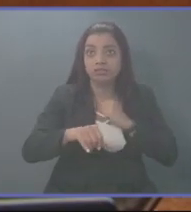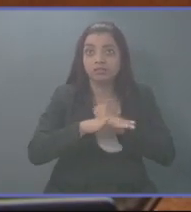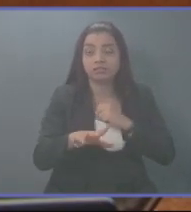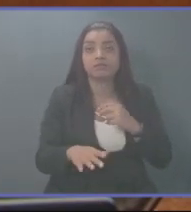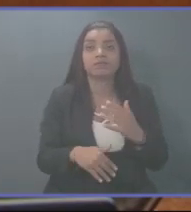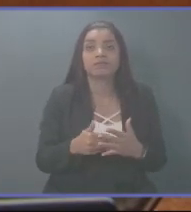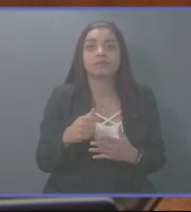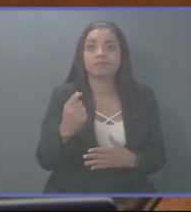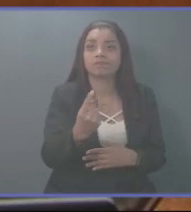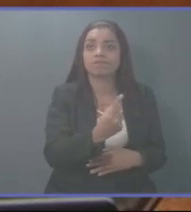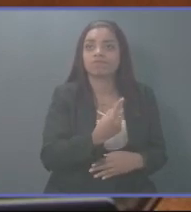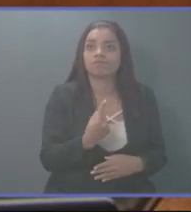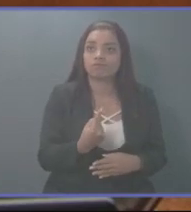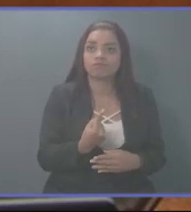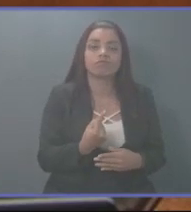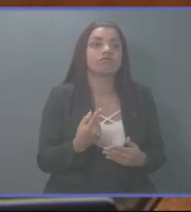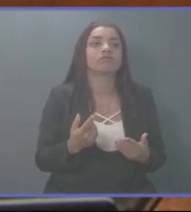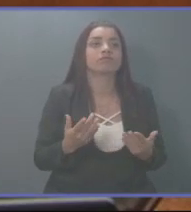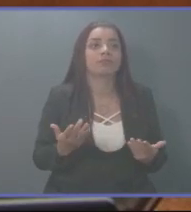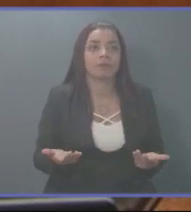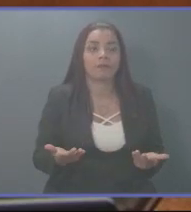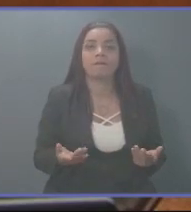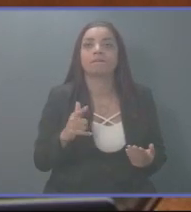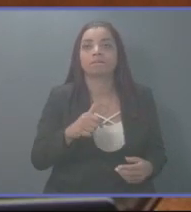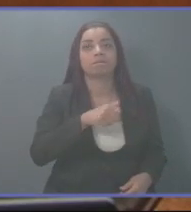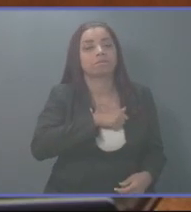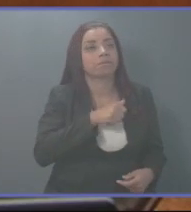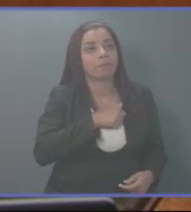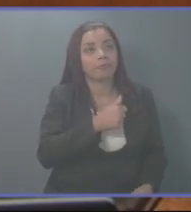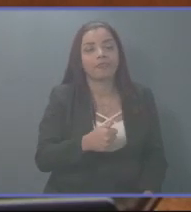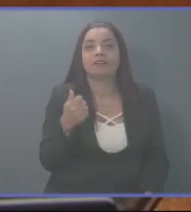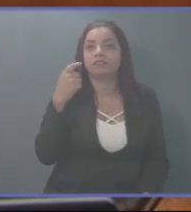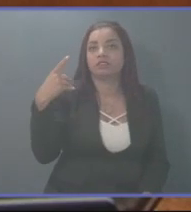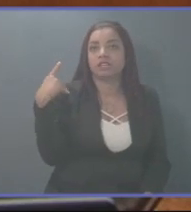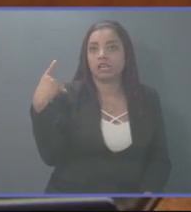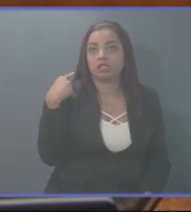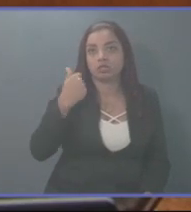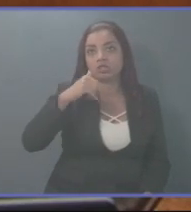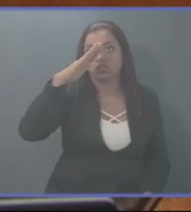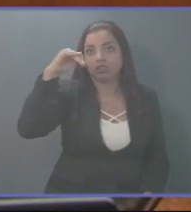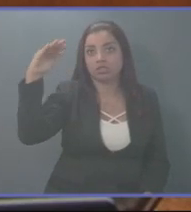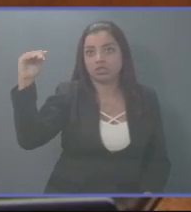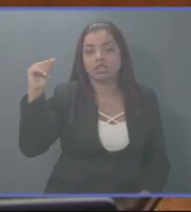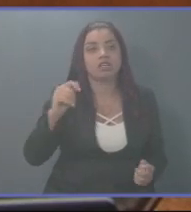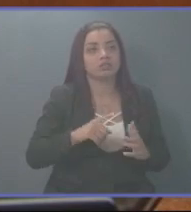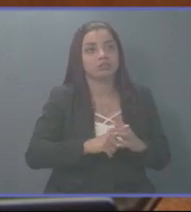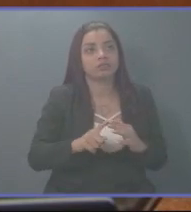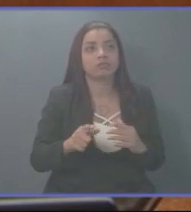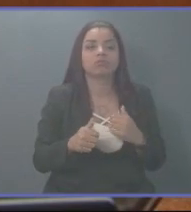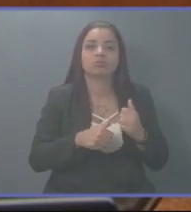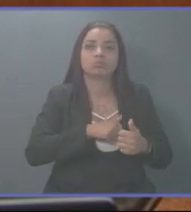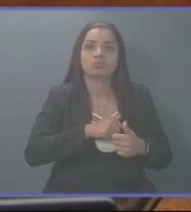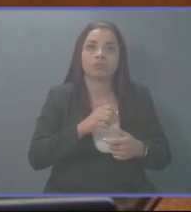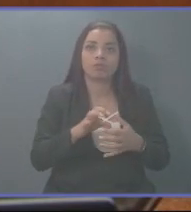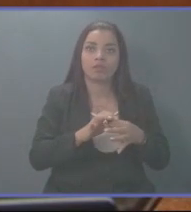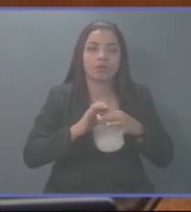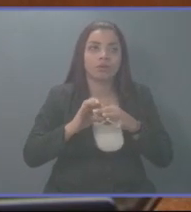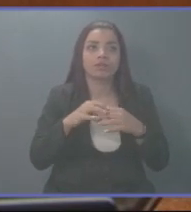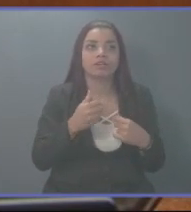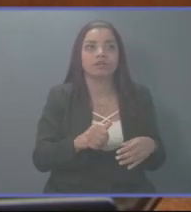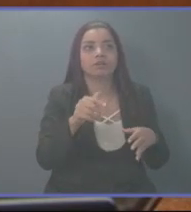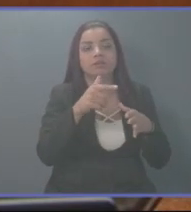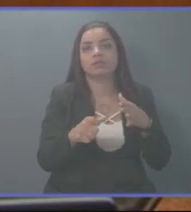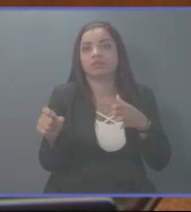humanitaria a las personas desplazadas internamente corresponde a la Dirección Nacional de Víctimas de Migración Forzada, en coordinación con las